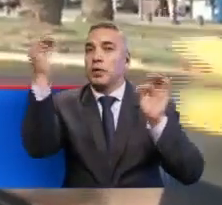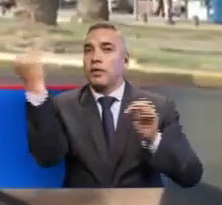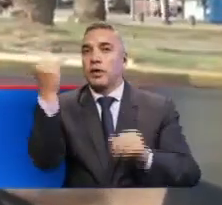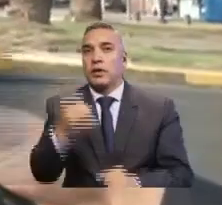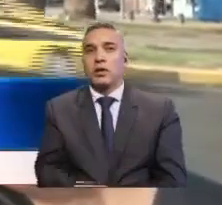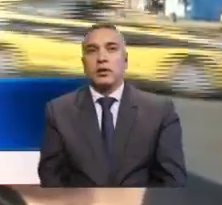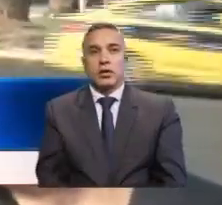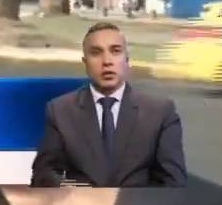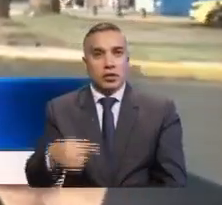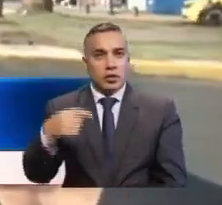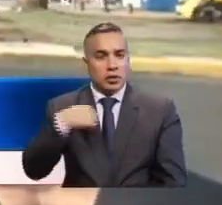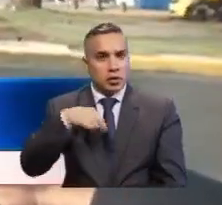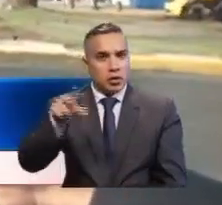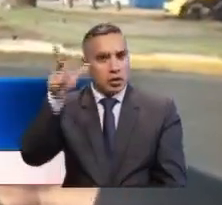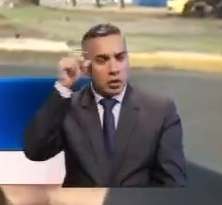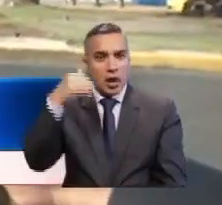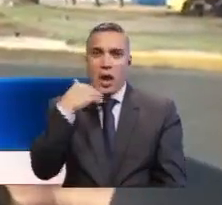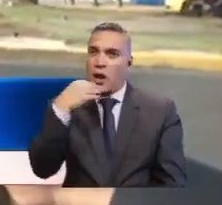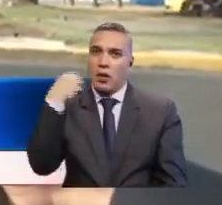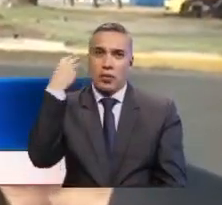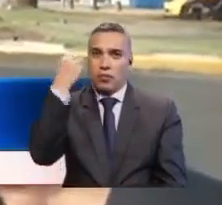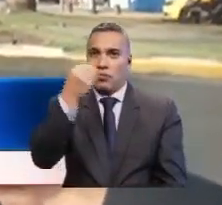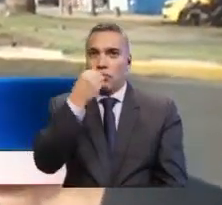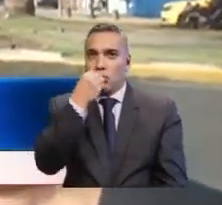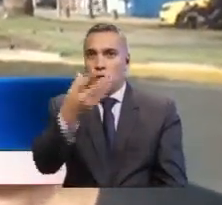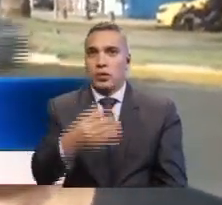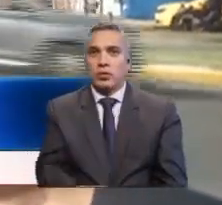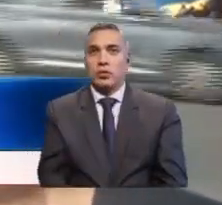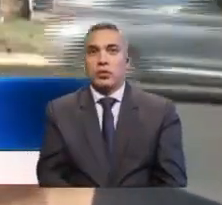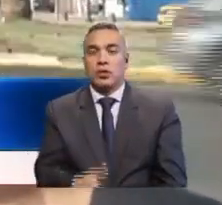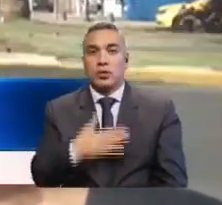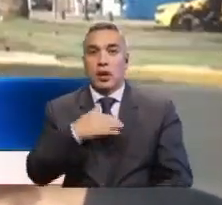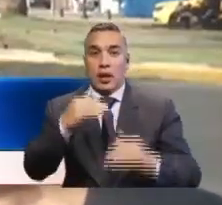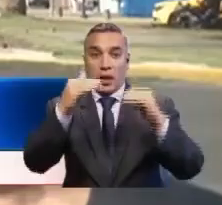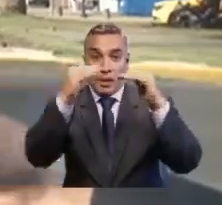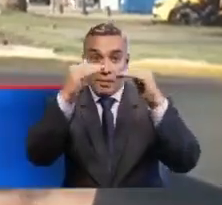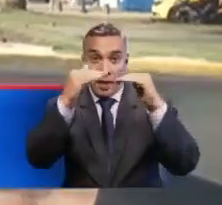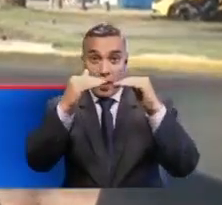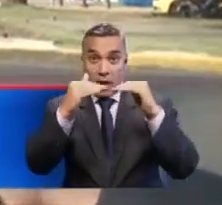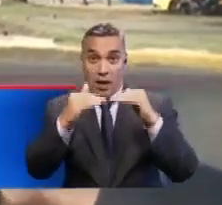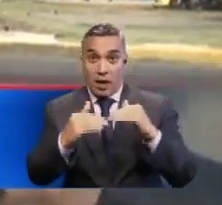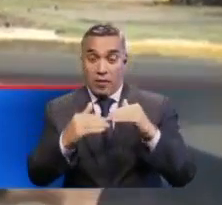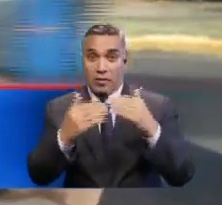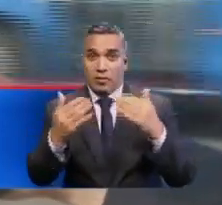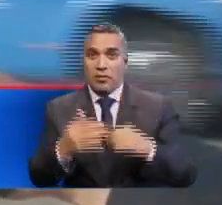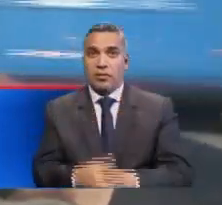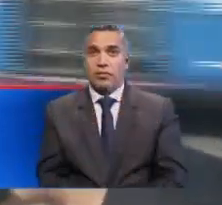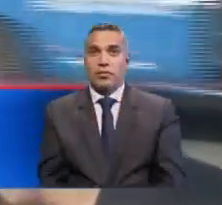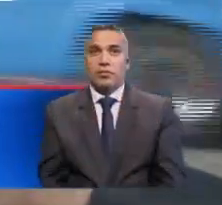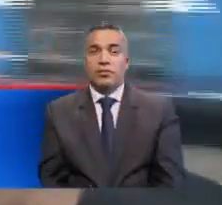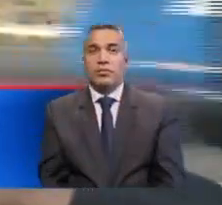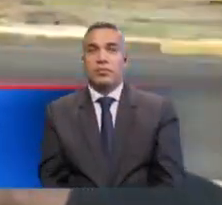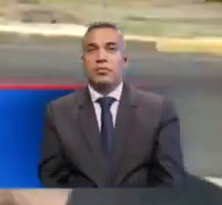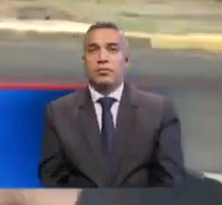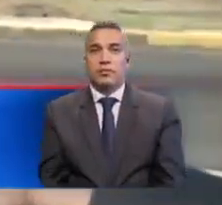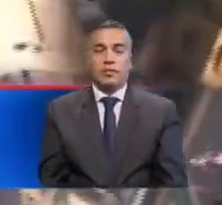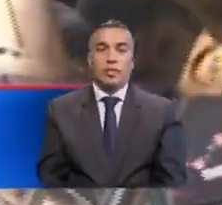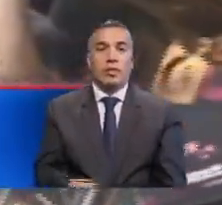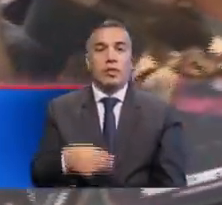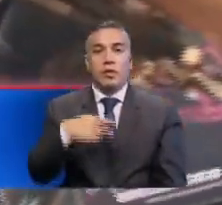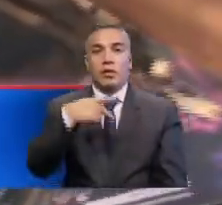el poder observar una cosa así. Está muy, muy bajo porque está prácticamente en el polo